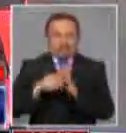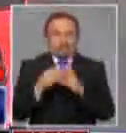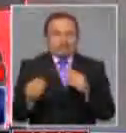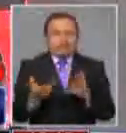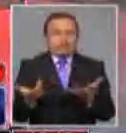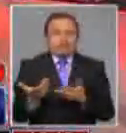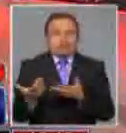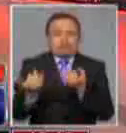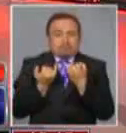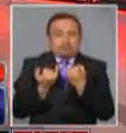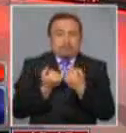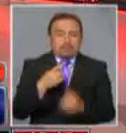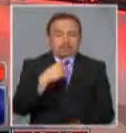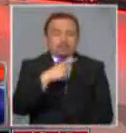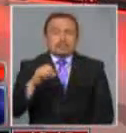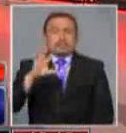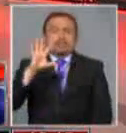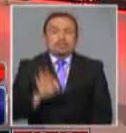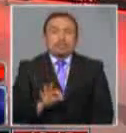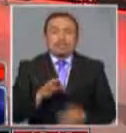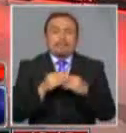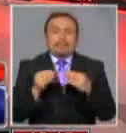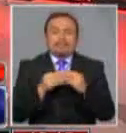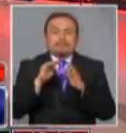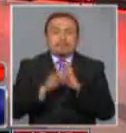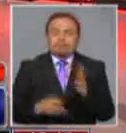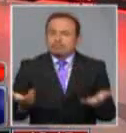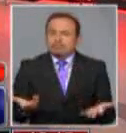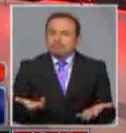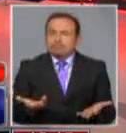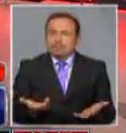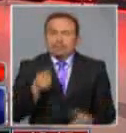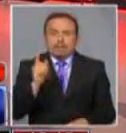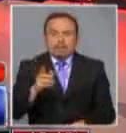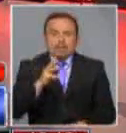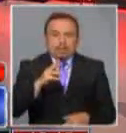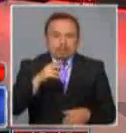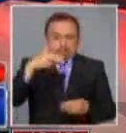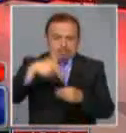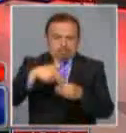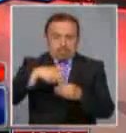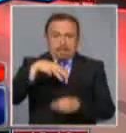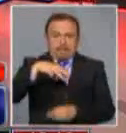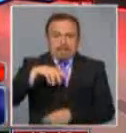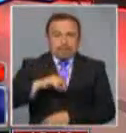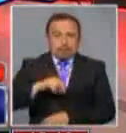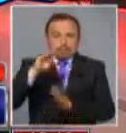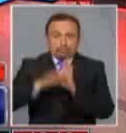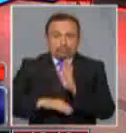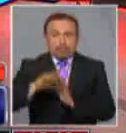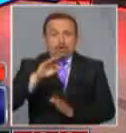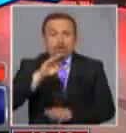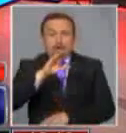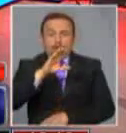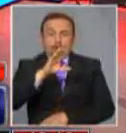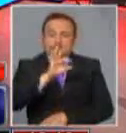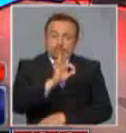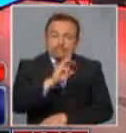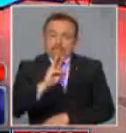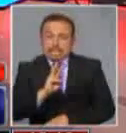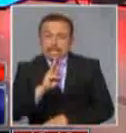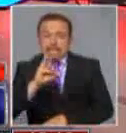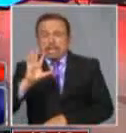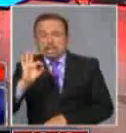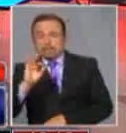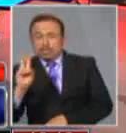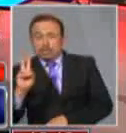tanto y eso nos da 150 pero lo extraño es que el mesco cuando tenía que bajar 83 y 52 todavía no había